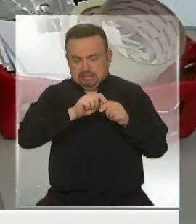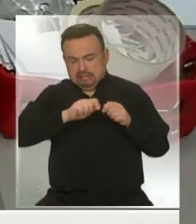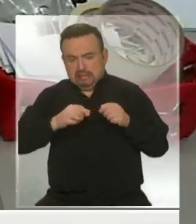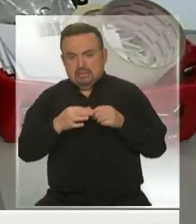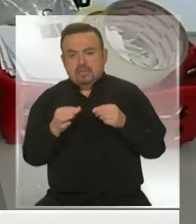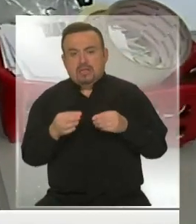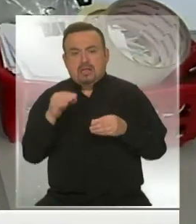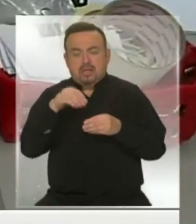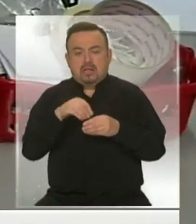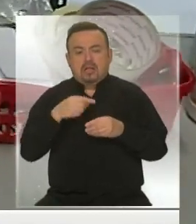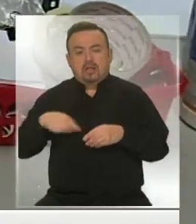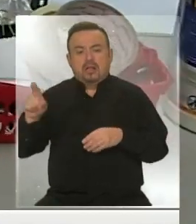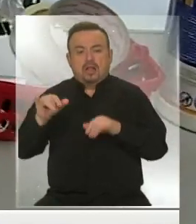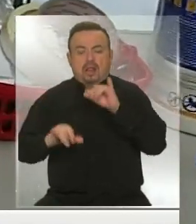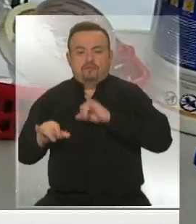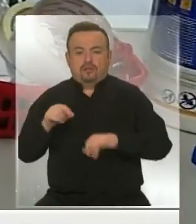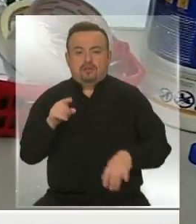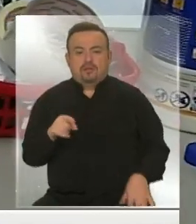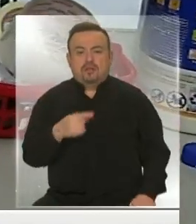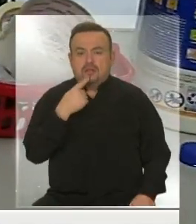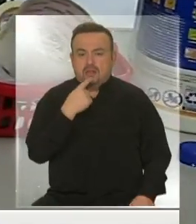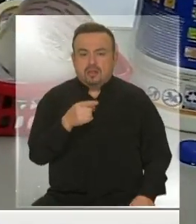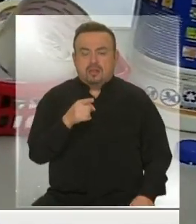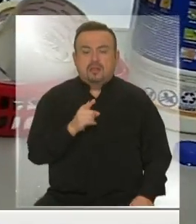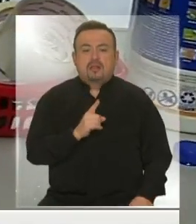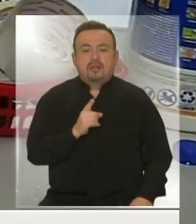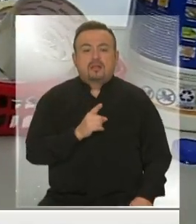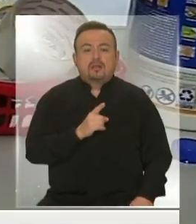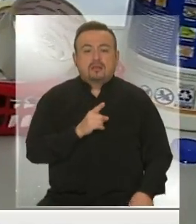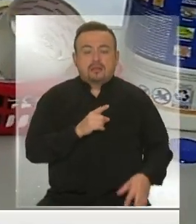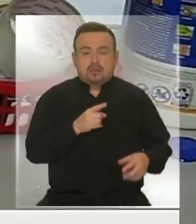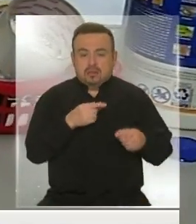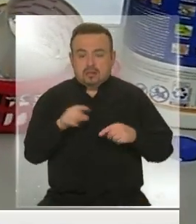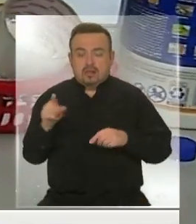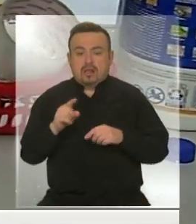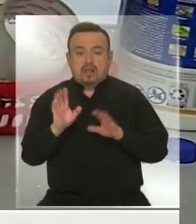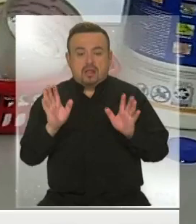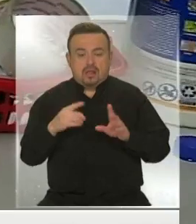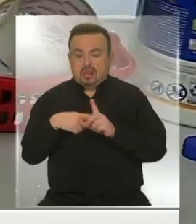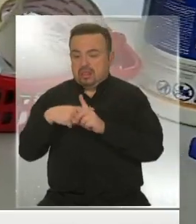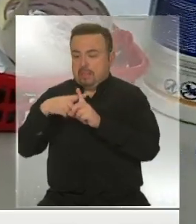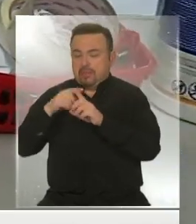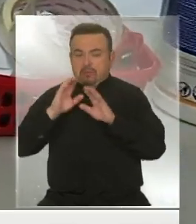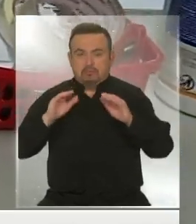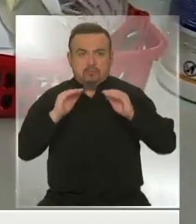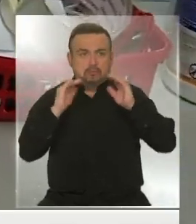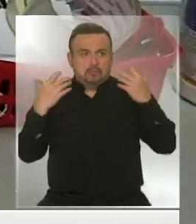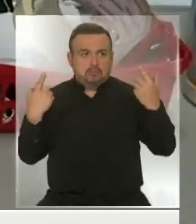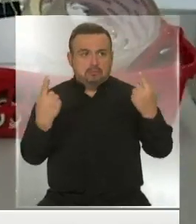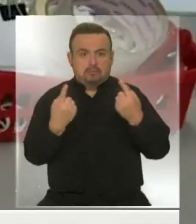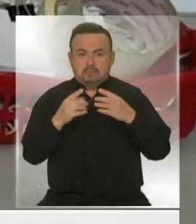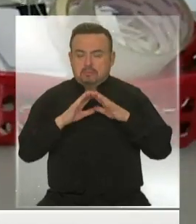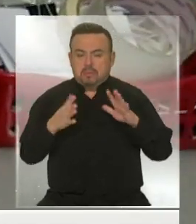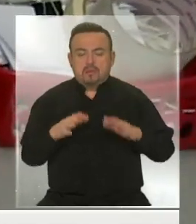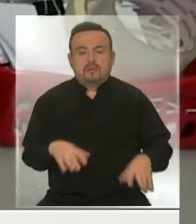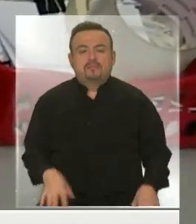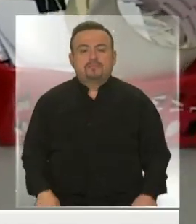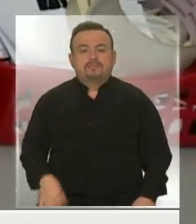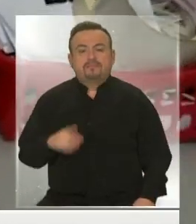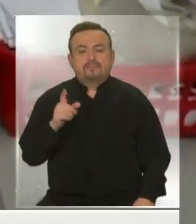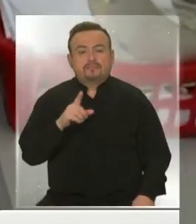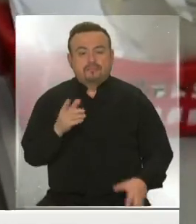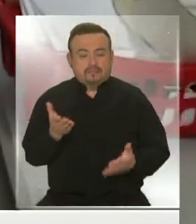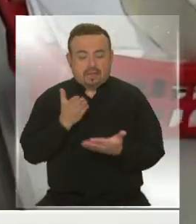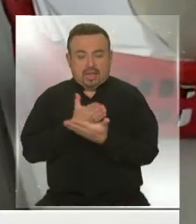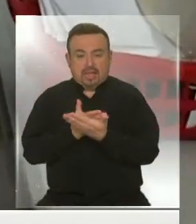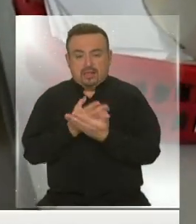muestra que se toma al laboratorio. Indica también que el transporte es a temperatura ambiente. Bueno, también en el lado de atrás,